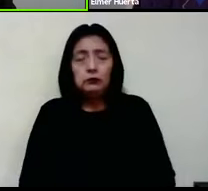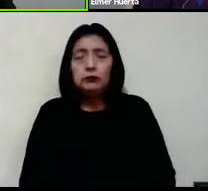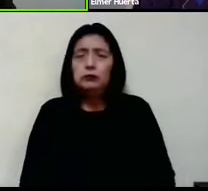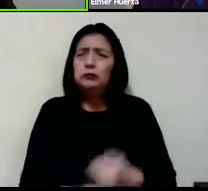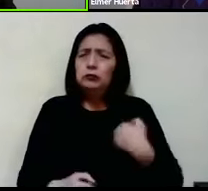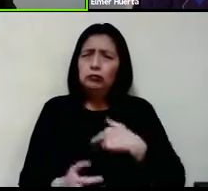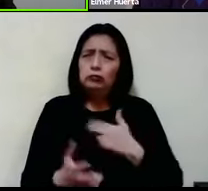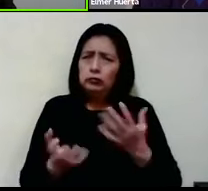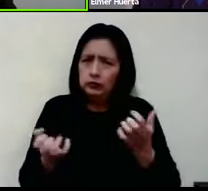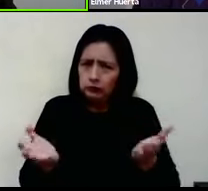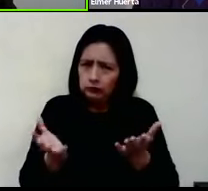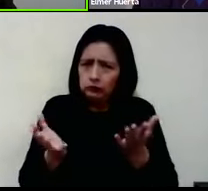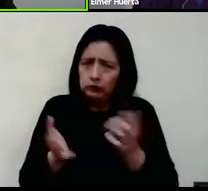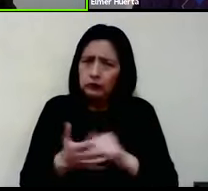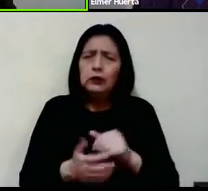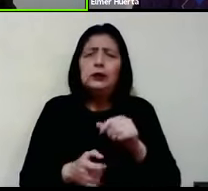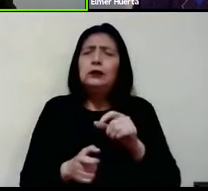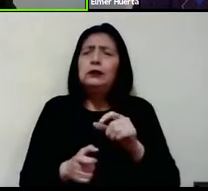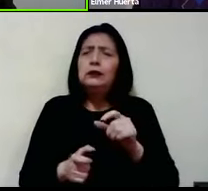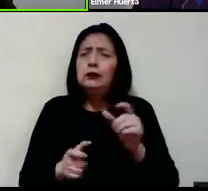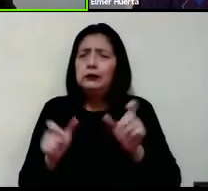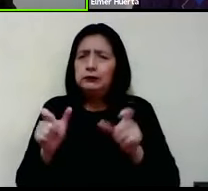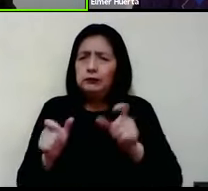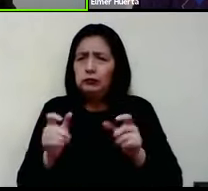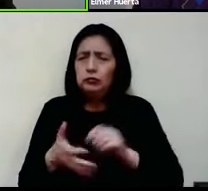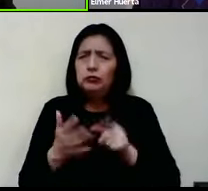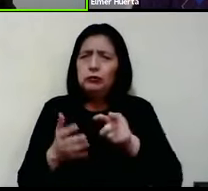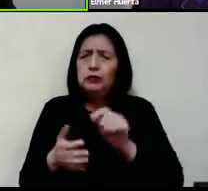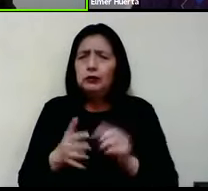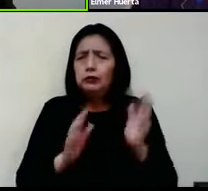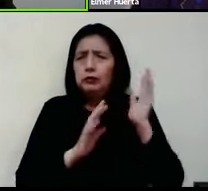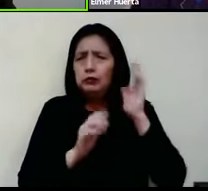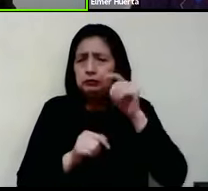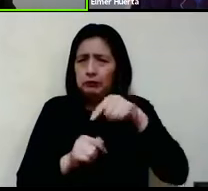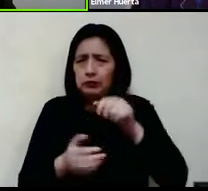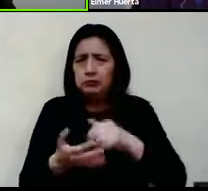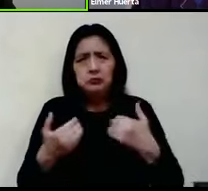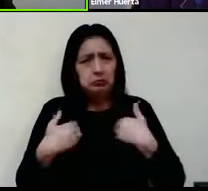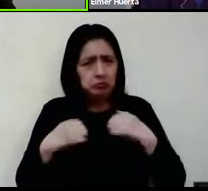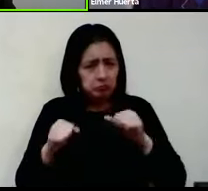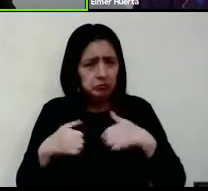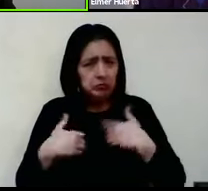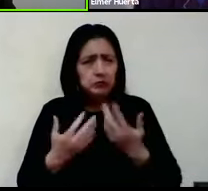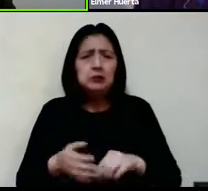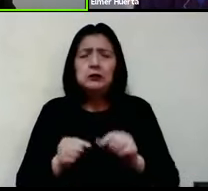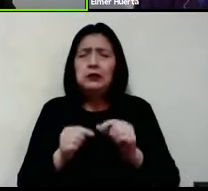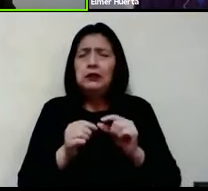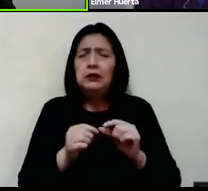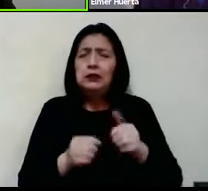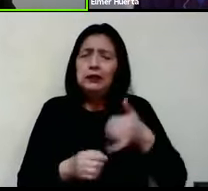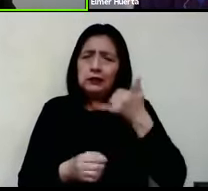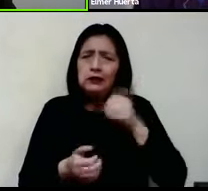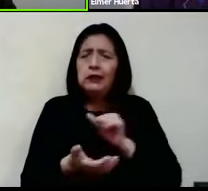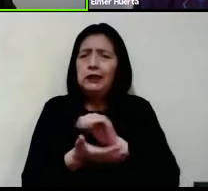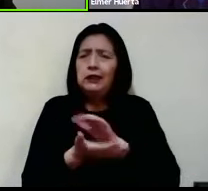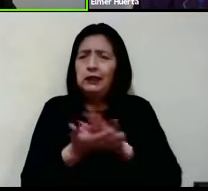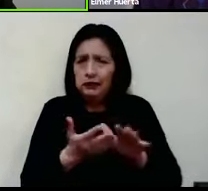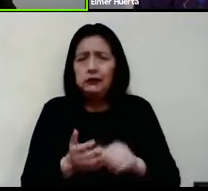Queremos instar a los y las asistentes a este evento que tienen a disposición la línea gratuita de la Defensoría del